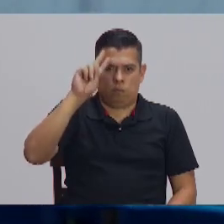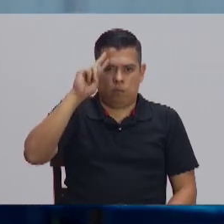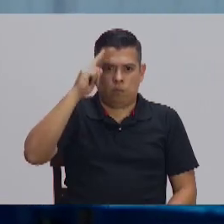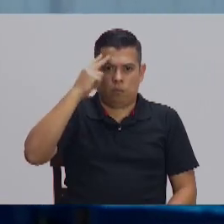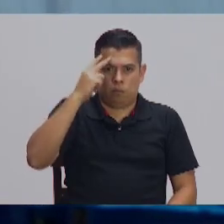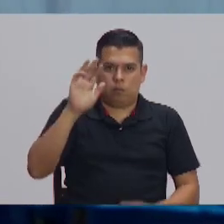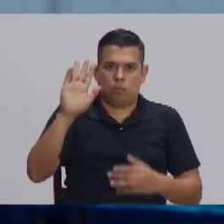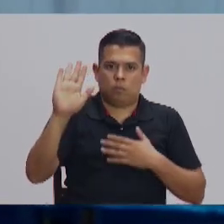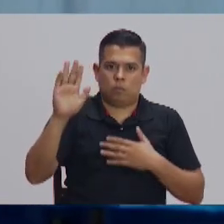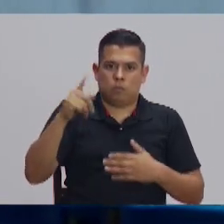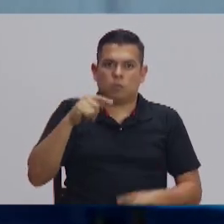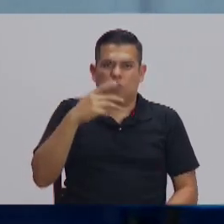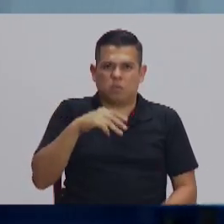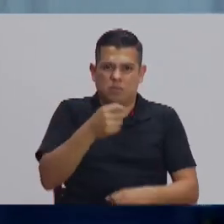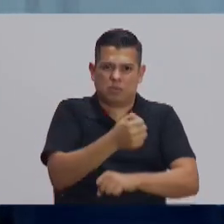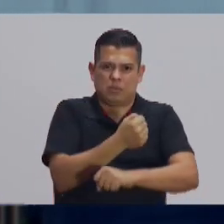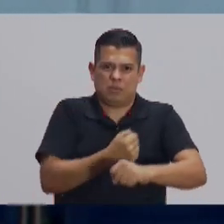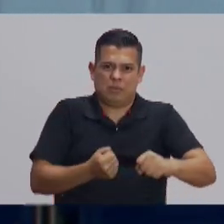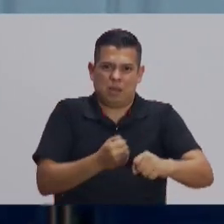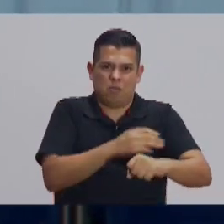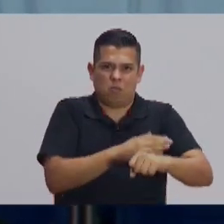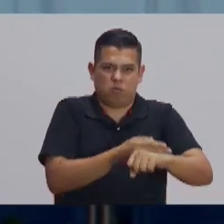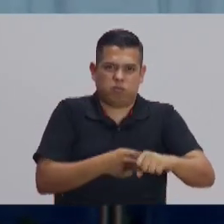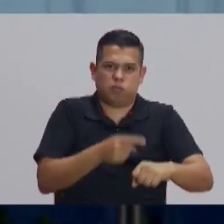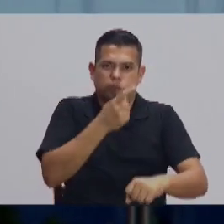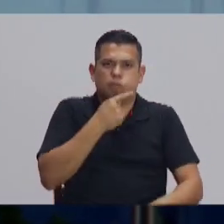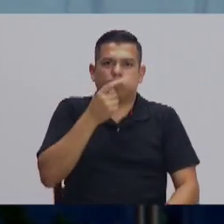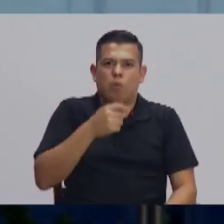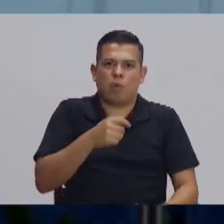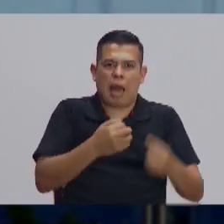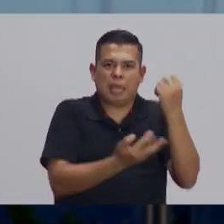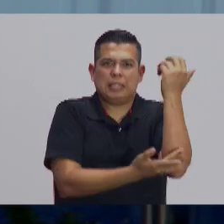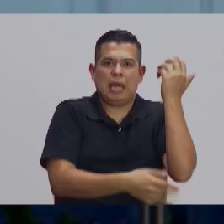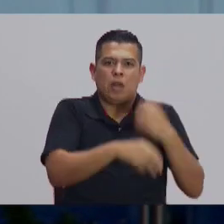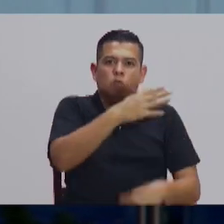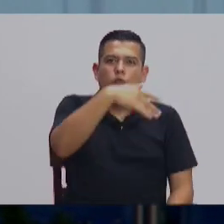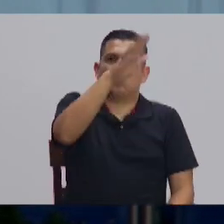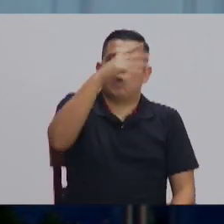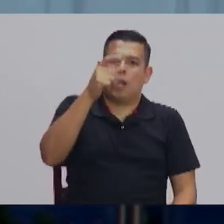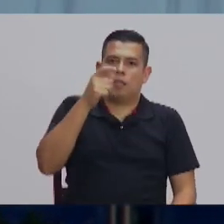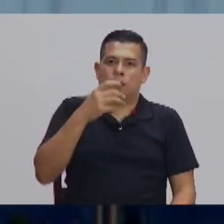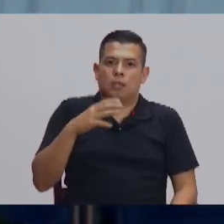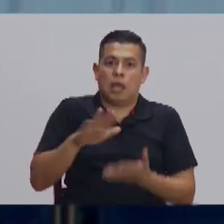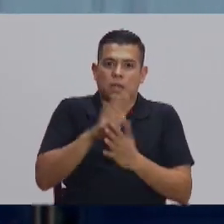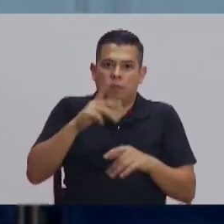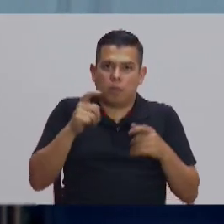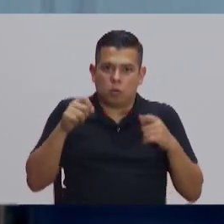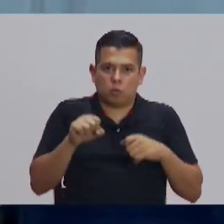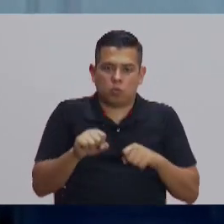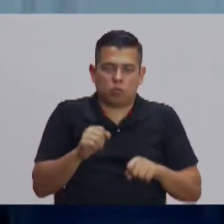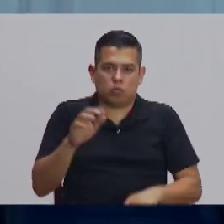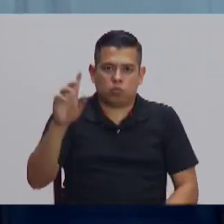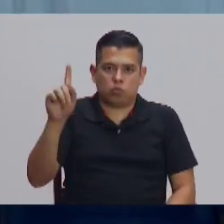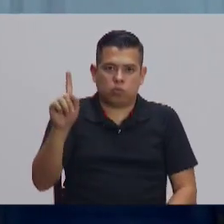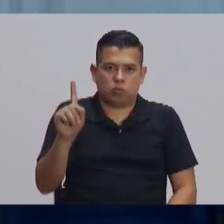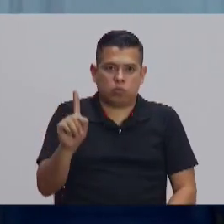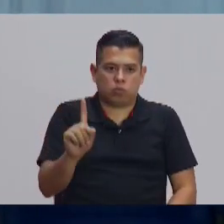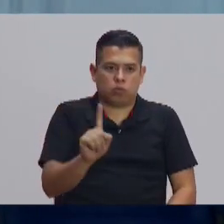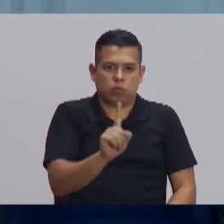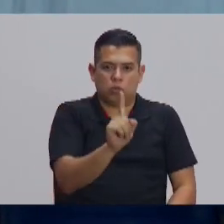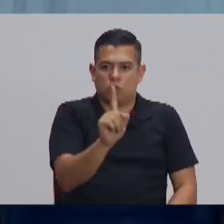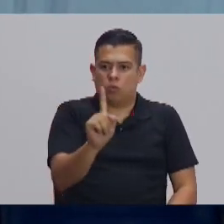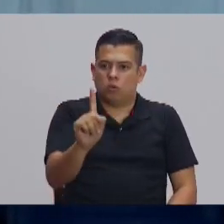ponen la sangre en el dintel de la puerta hasta el espíritu de la muerte pero en las casas de los judíos la